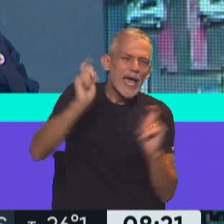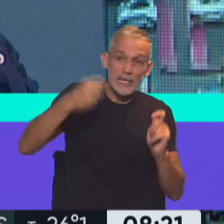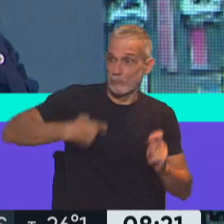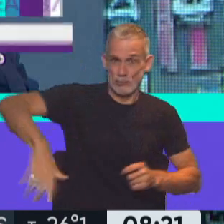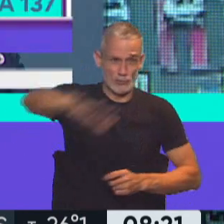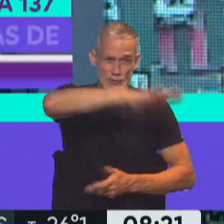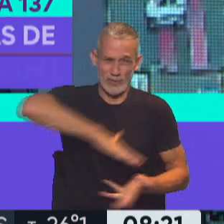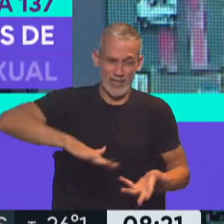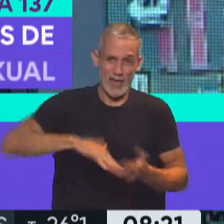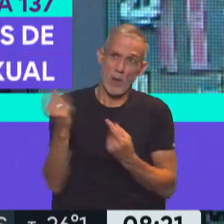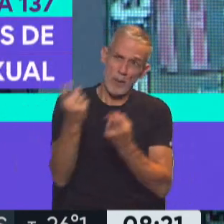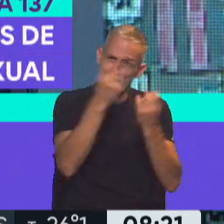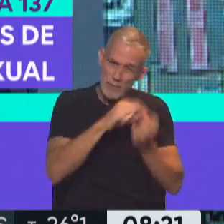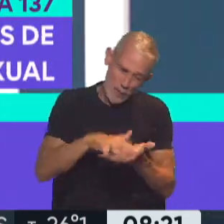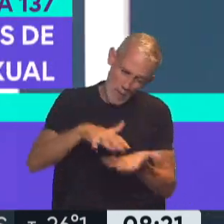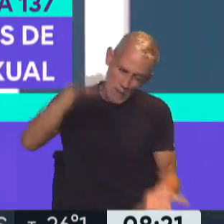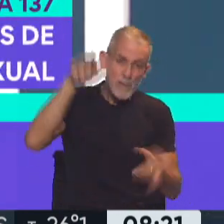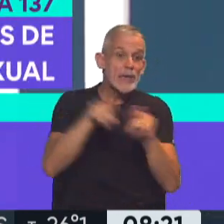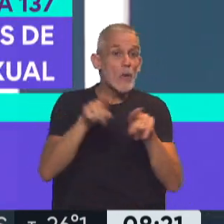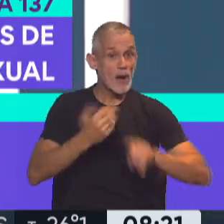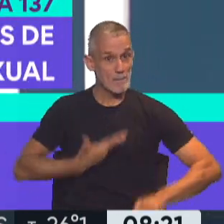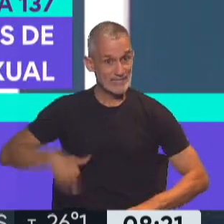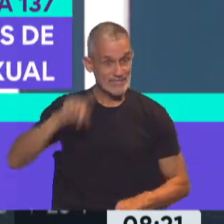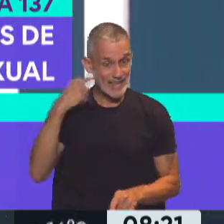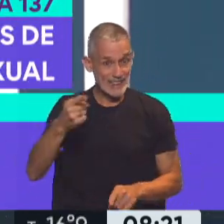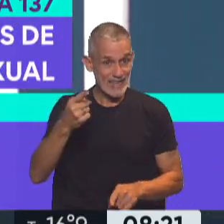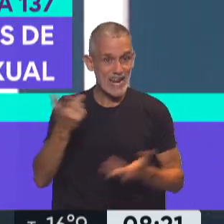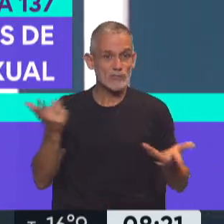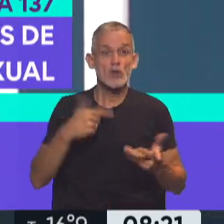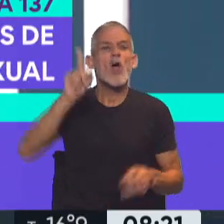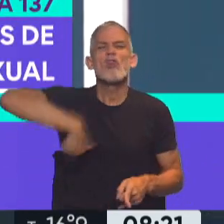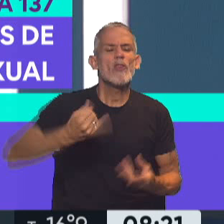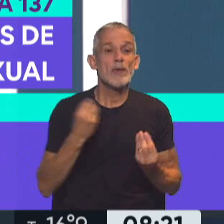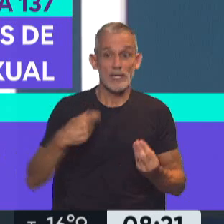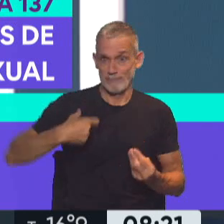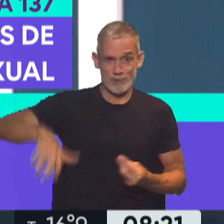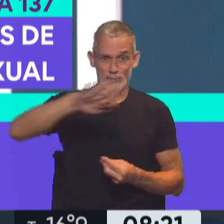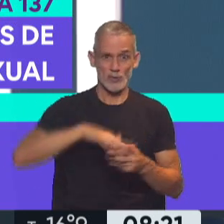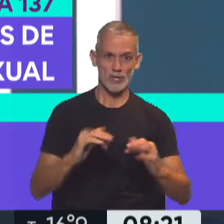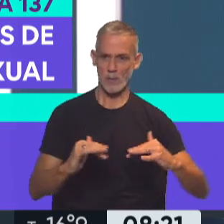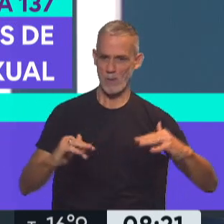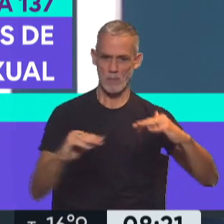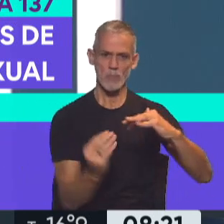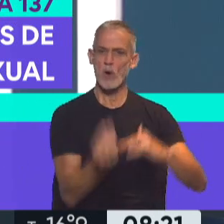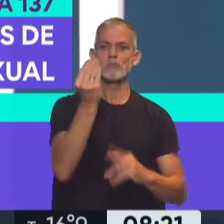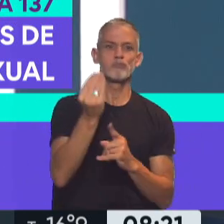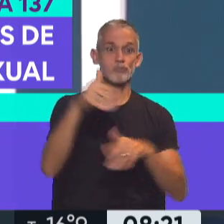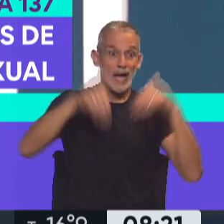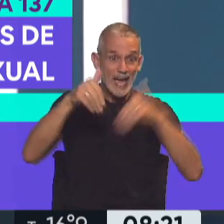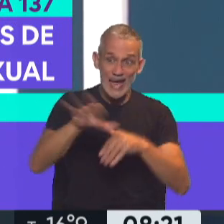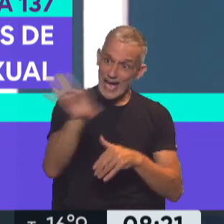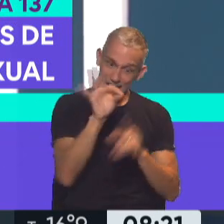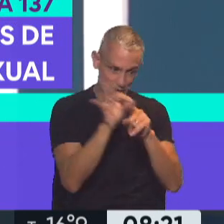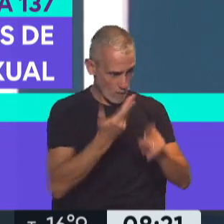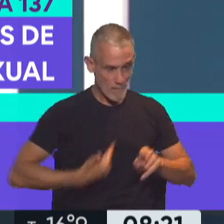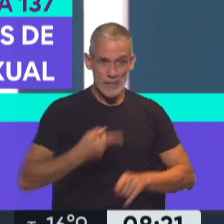sociedad. De la misma manera que el presidente de la nación surge de una sociedad y hay alguien que decide que sea el